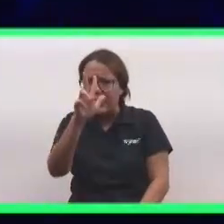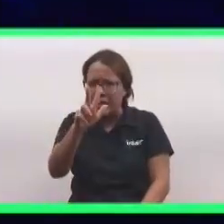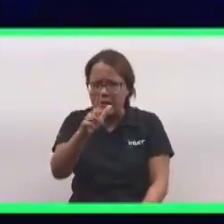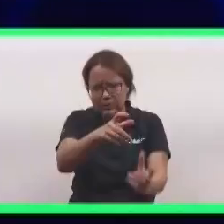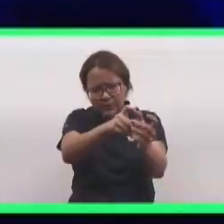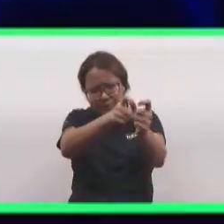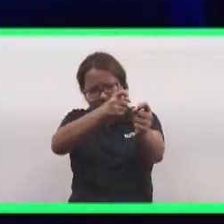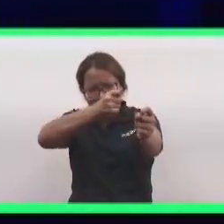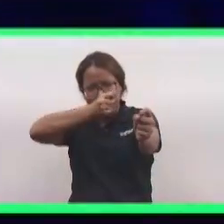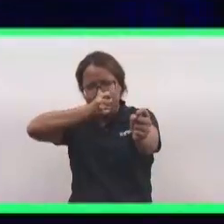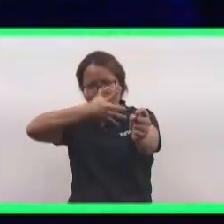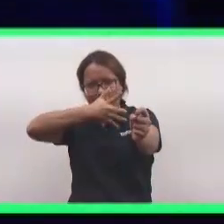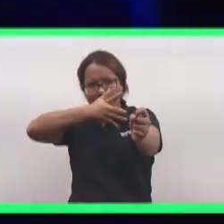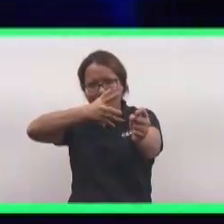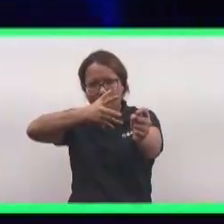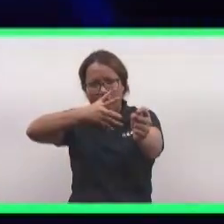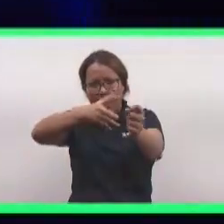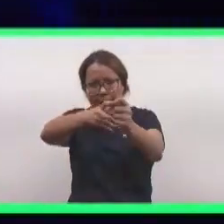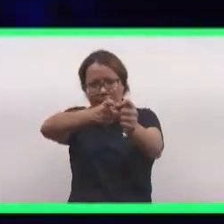más. No hacen muchos.